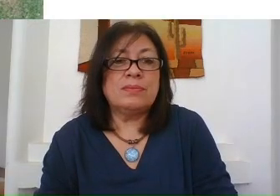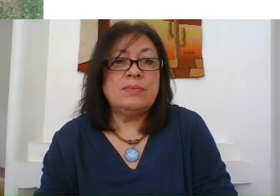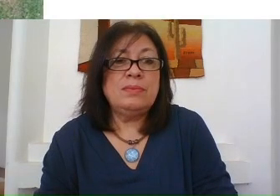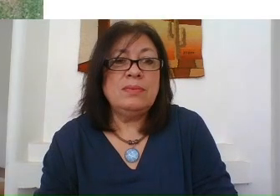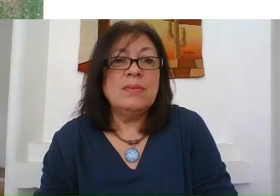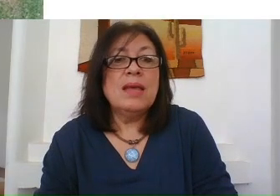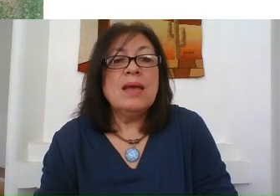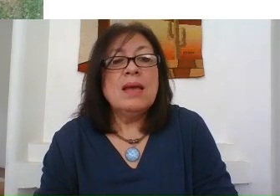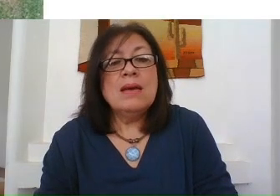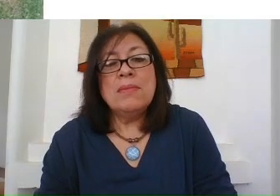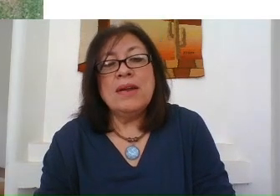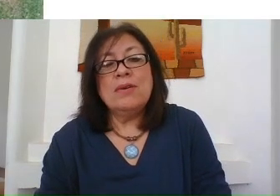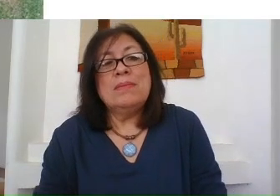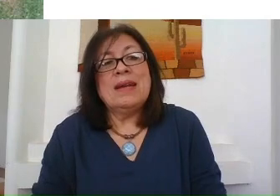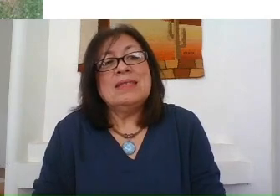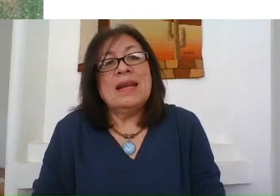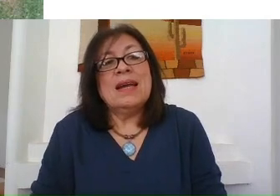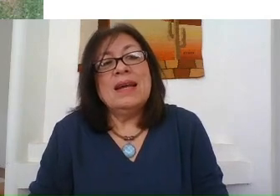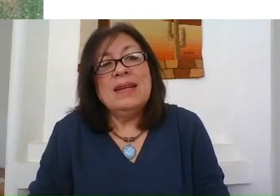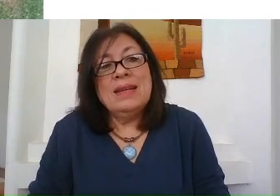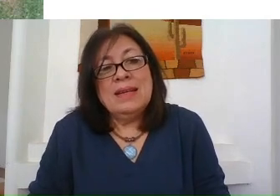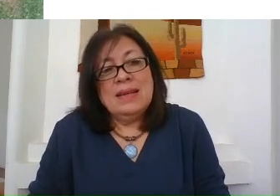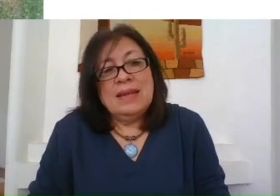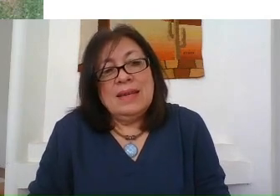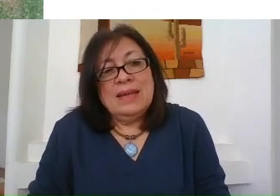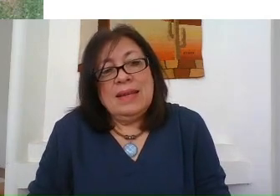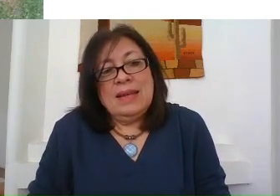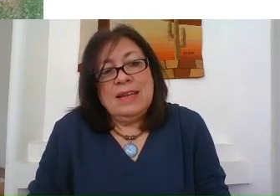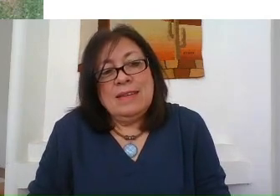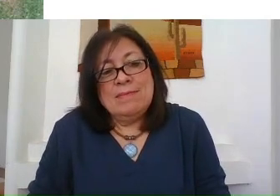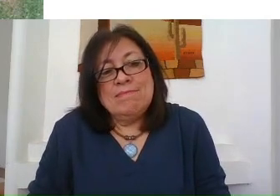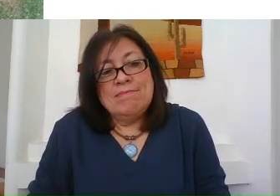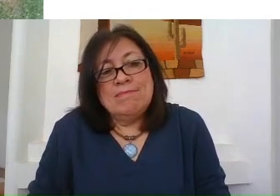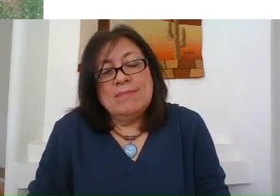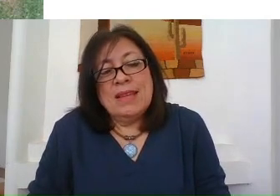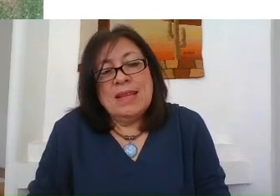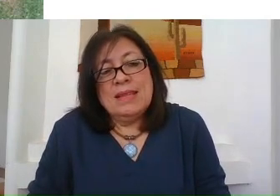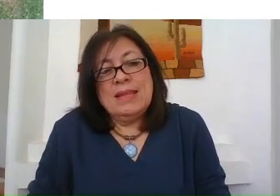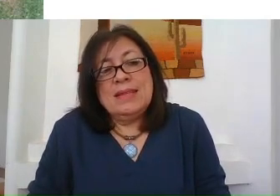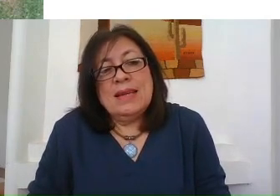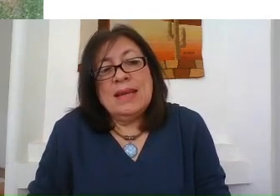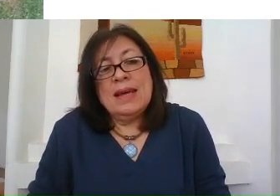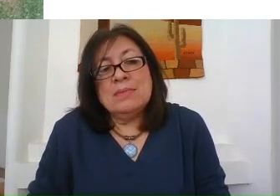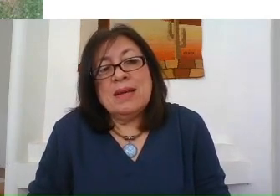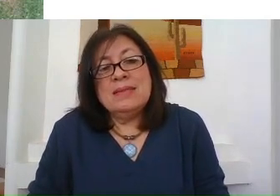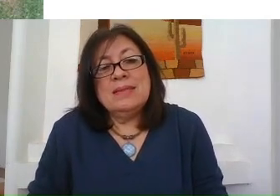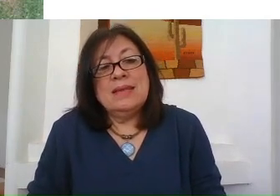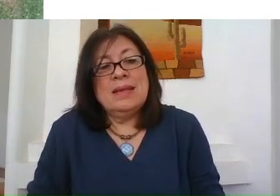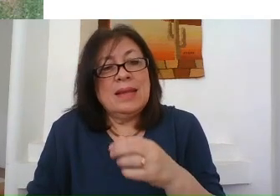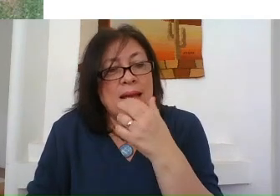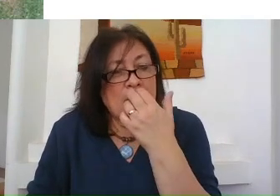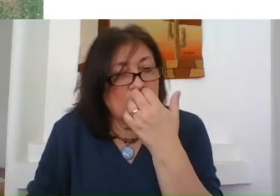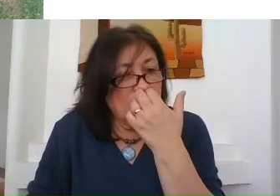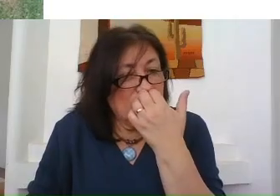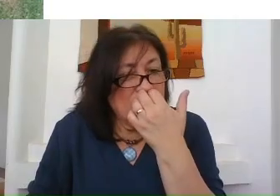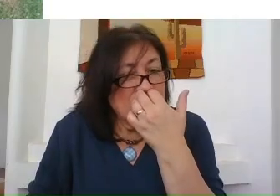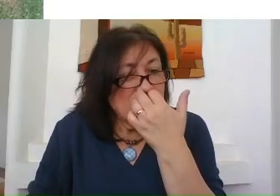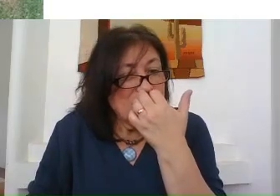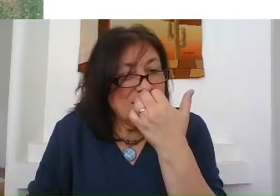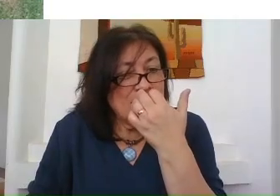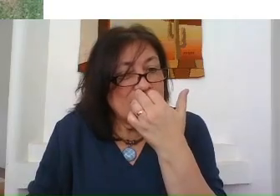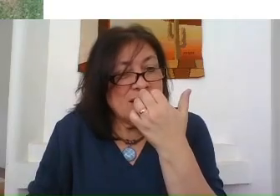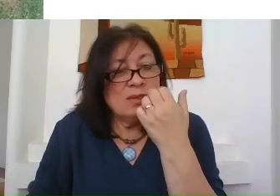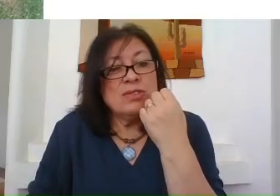desarrollo. Bueno, para cerrar, eh, dice Hermans en la